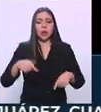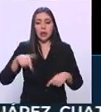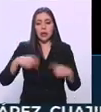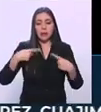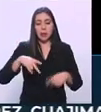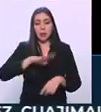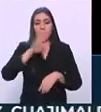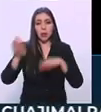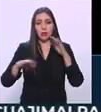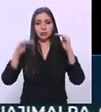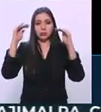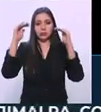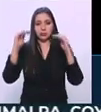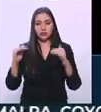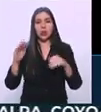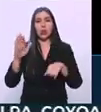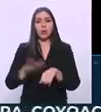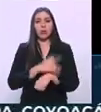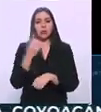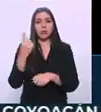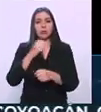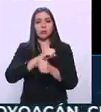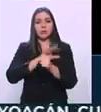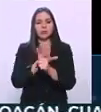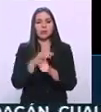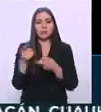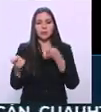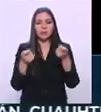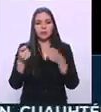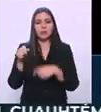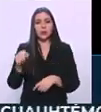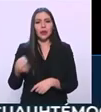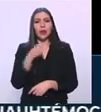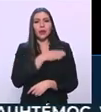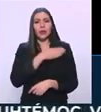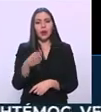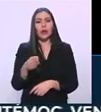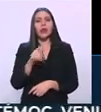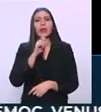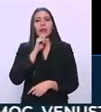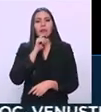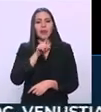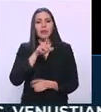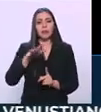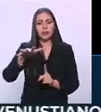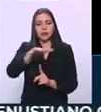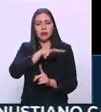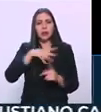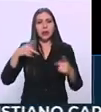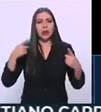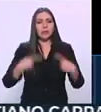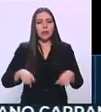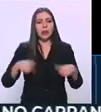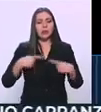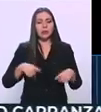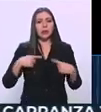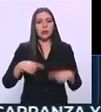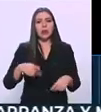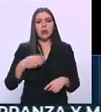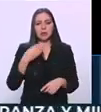porque el manejo de la pandemia ha sido realmente muy, muy bueno, y sobre todo, además, la población ha respondido de una